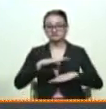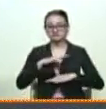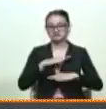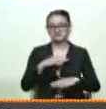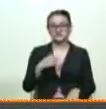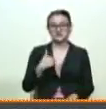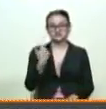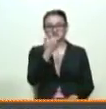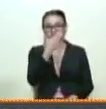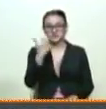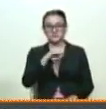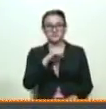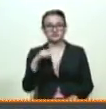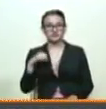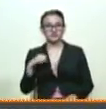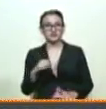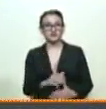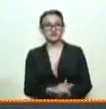ambiciones económicas.